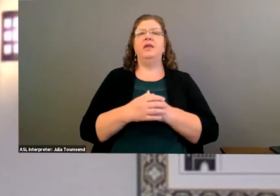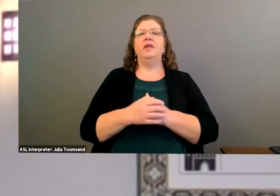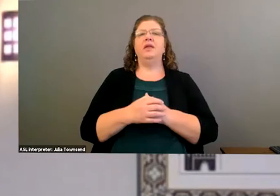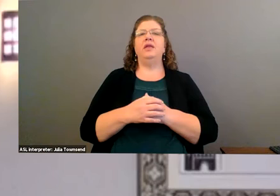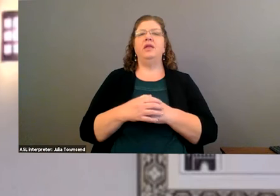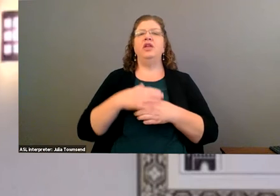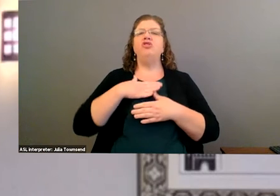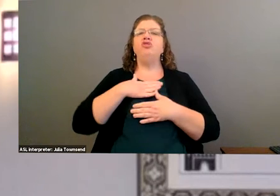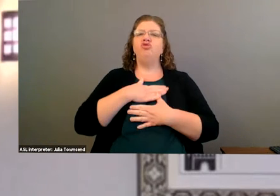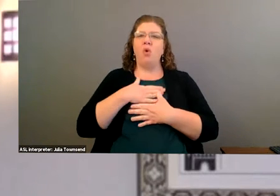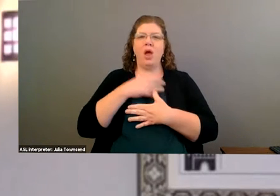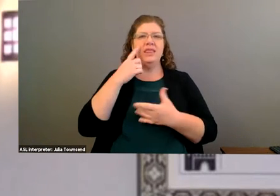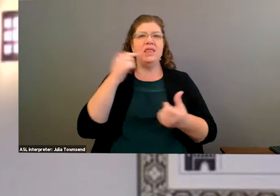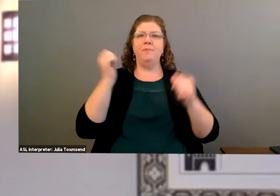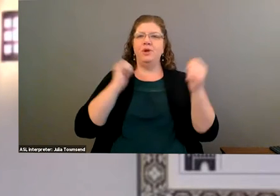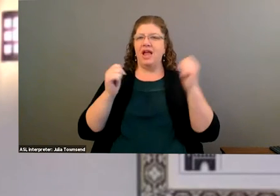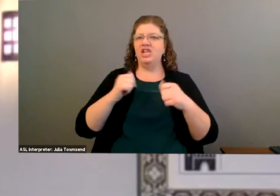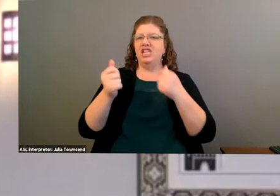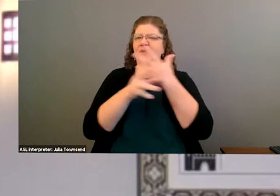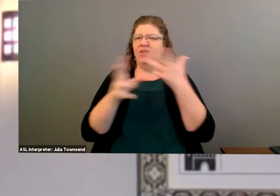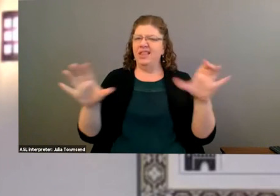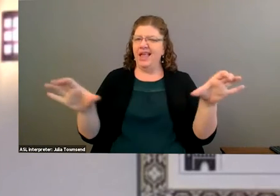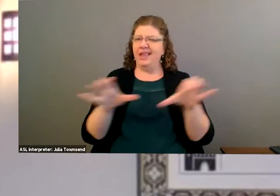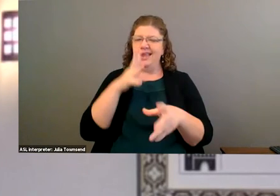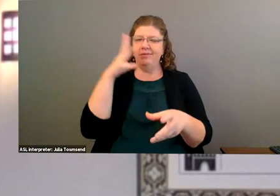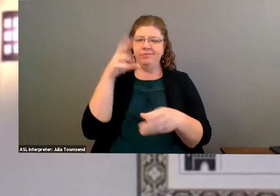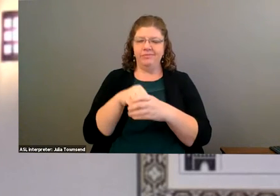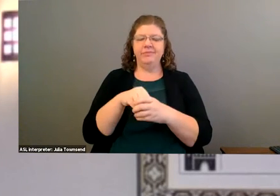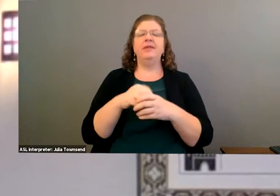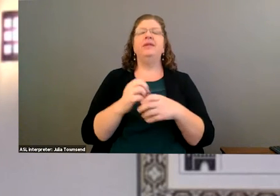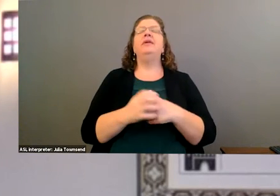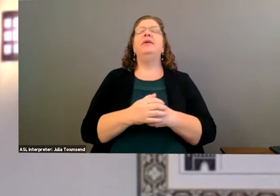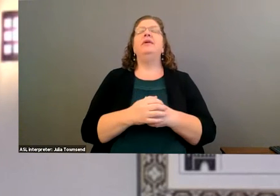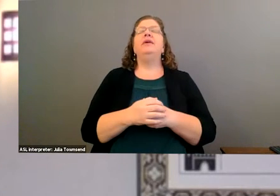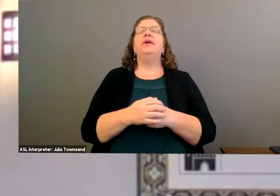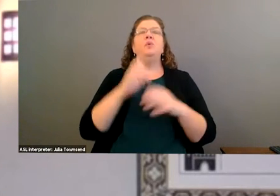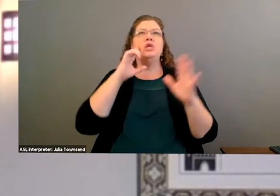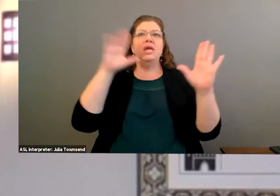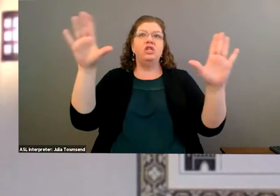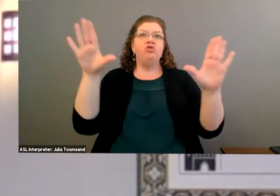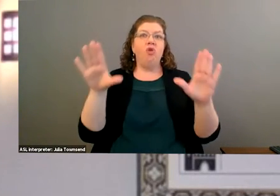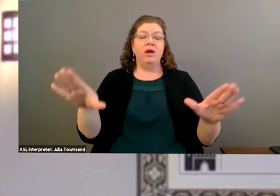que realmente dedicaron a esto. Fue extraordinario.